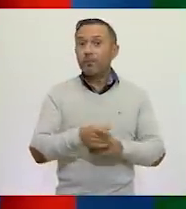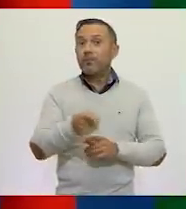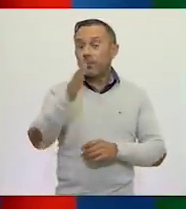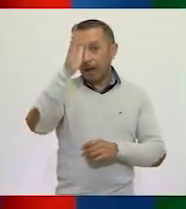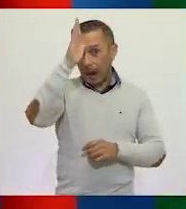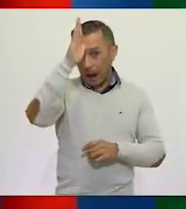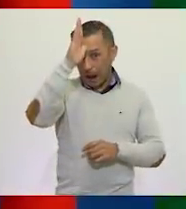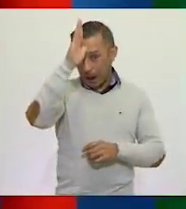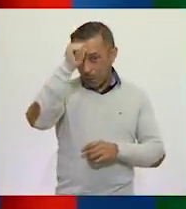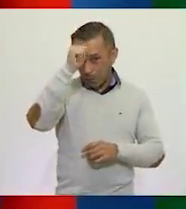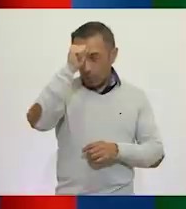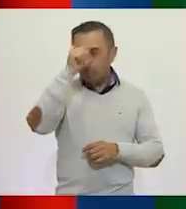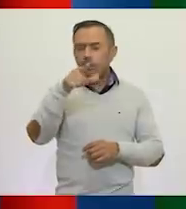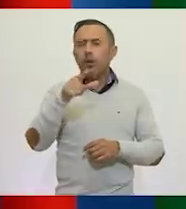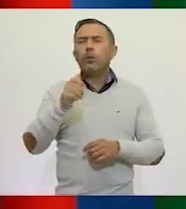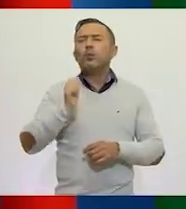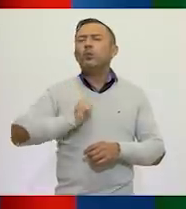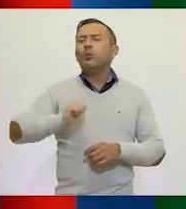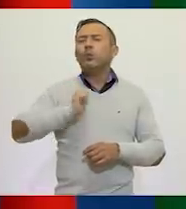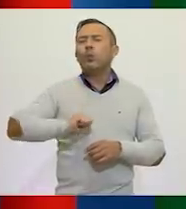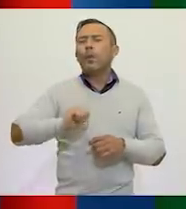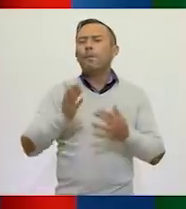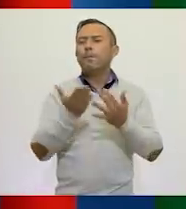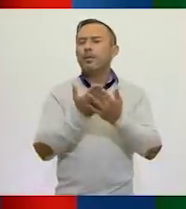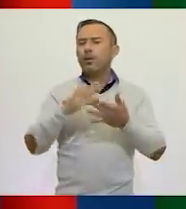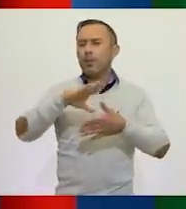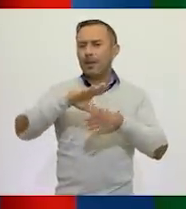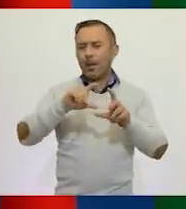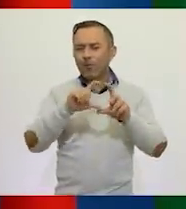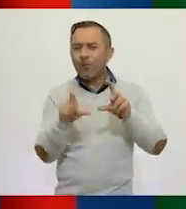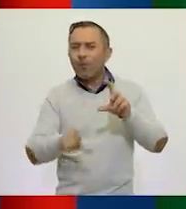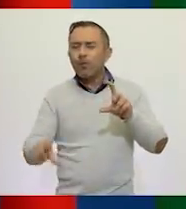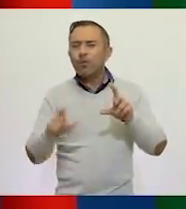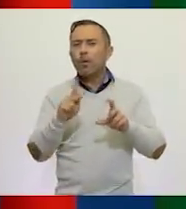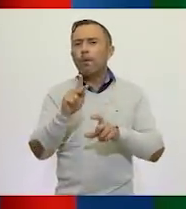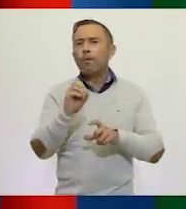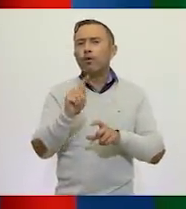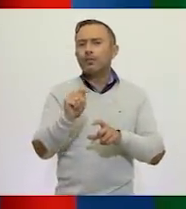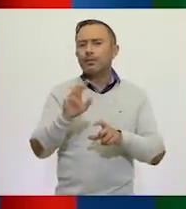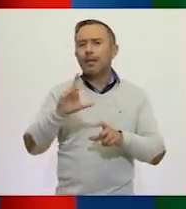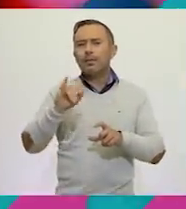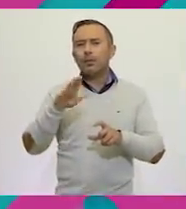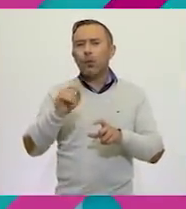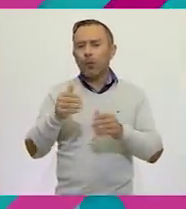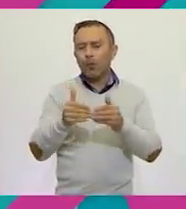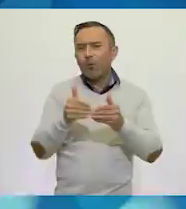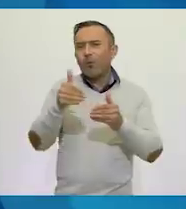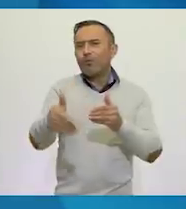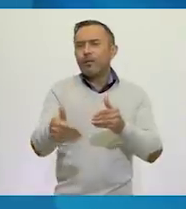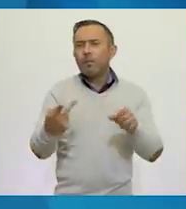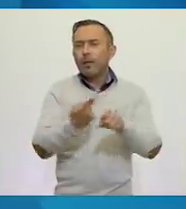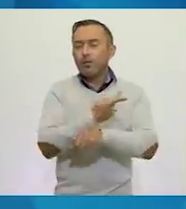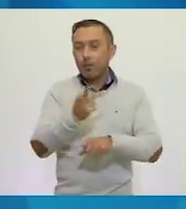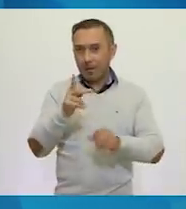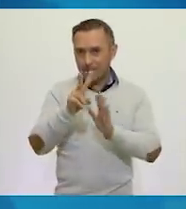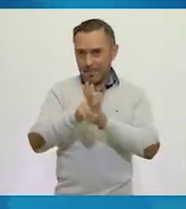recordar de mejor manera las culturas mesoamericanas del posclásico, veamos el siguiente video. Muy bien.